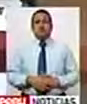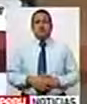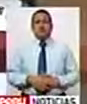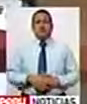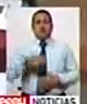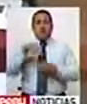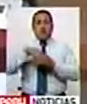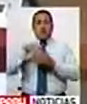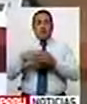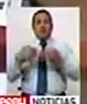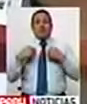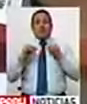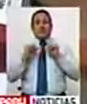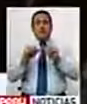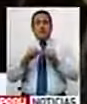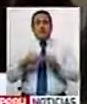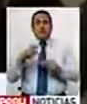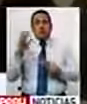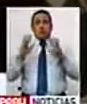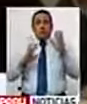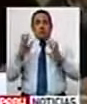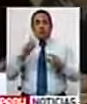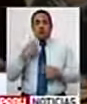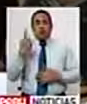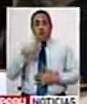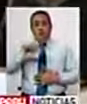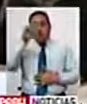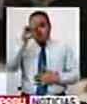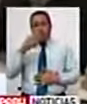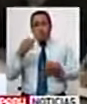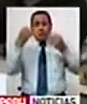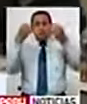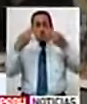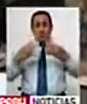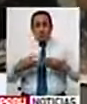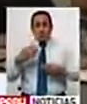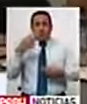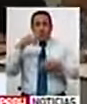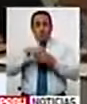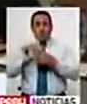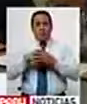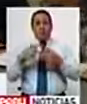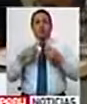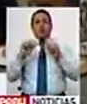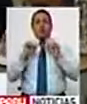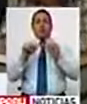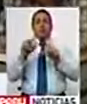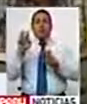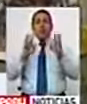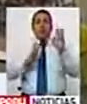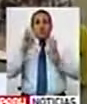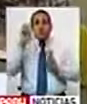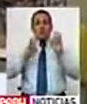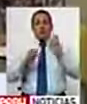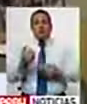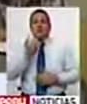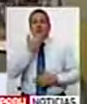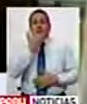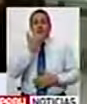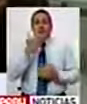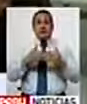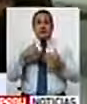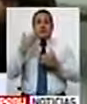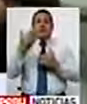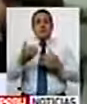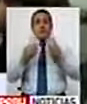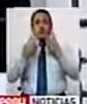Una elección que mantiene en suspenso al país. El conteo de votos avanza, pero persiste aún la incertidumbre de lo que pasará